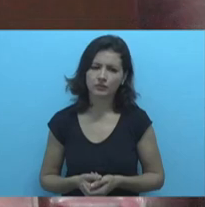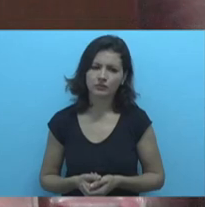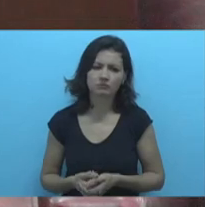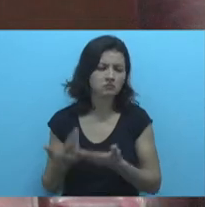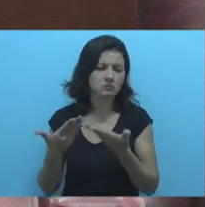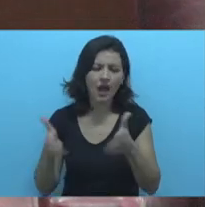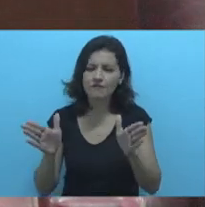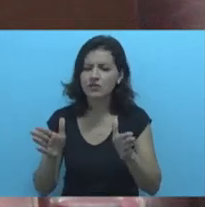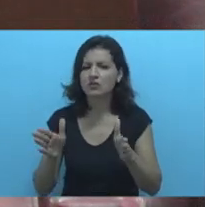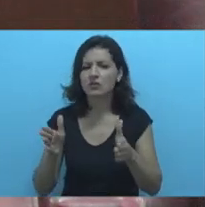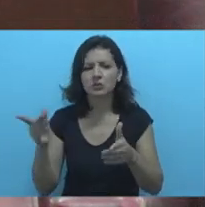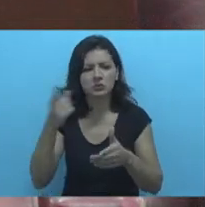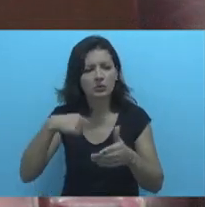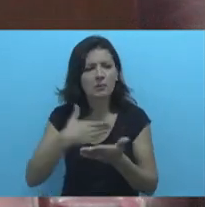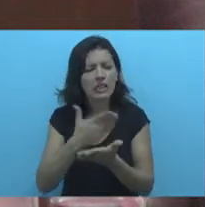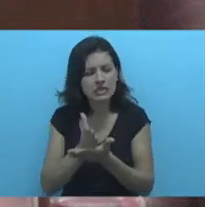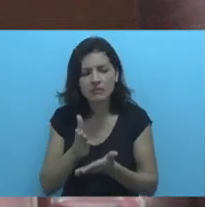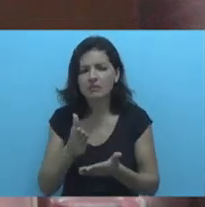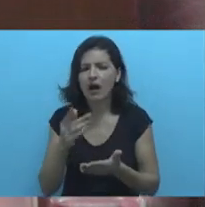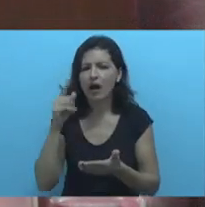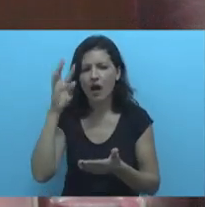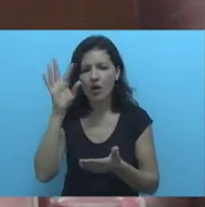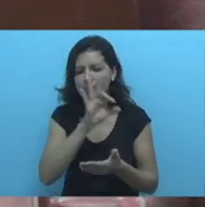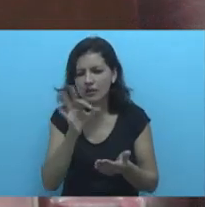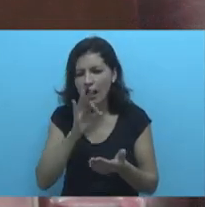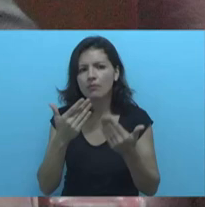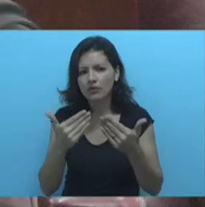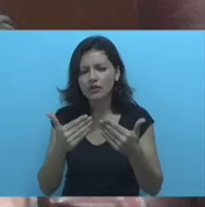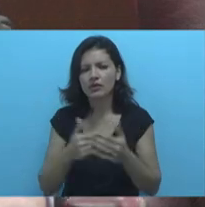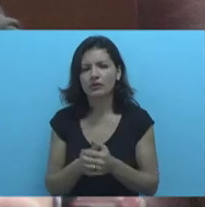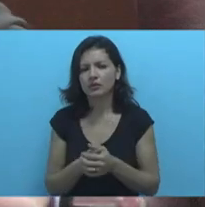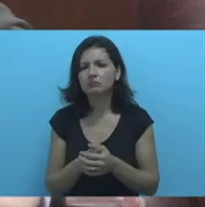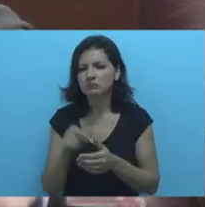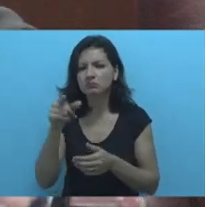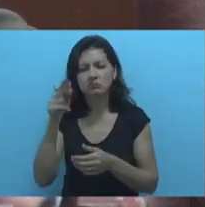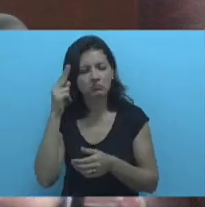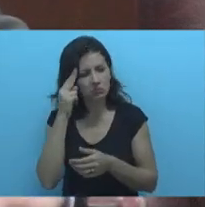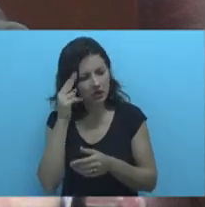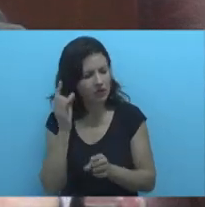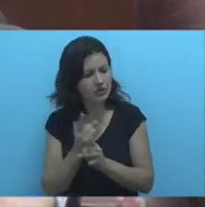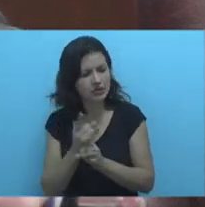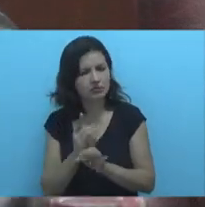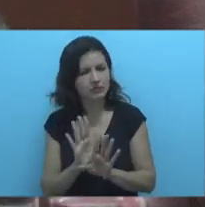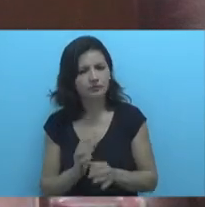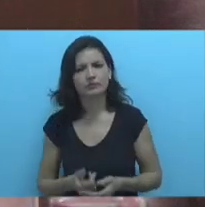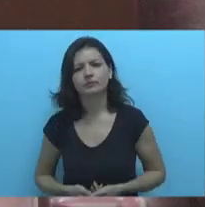de opinar, de decir las cosas cuando no nos gustaban y se la bancaba. La verdad